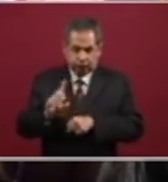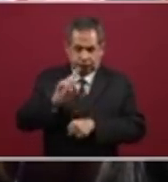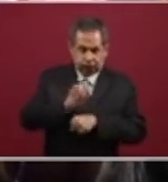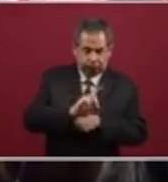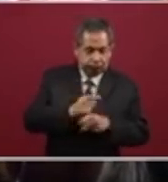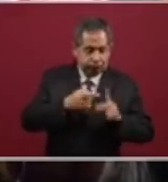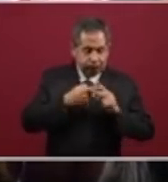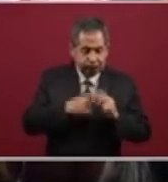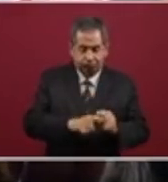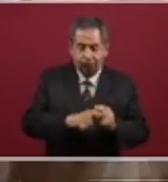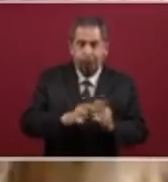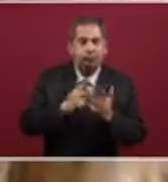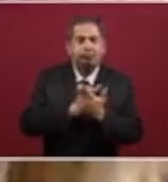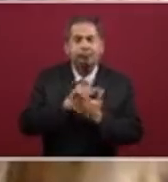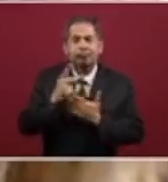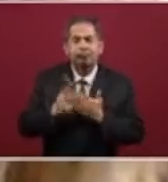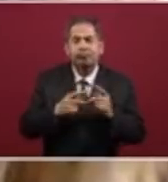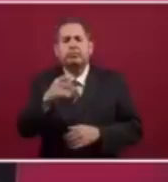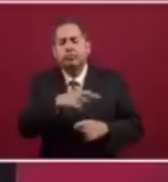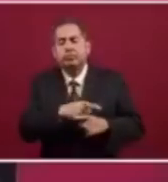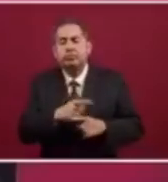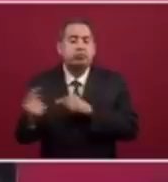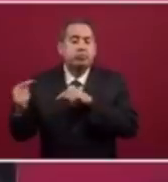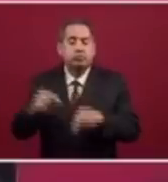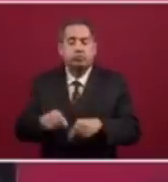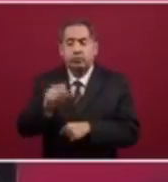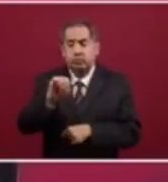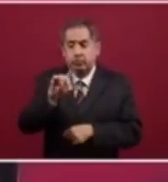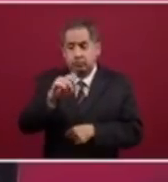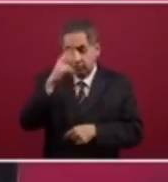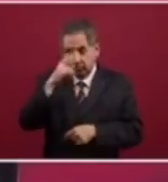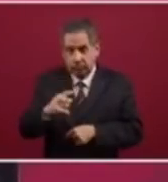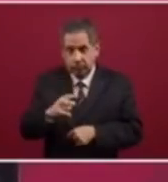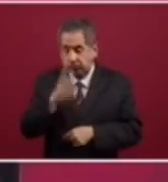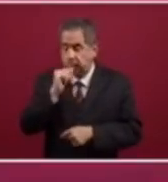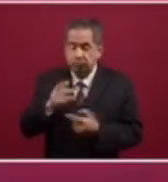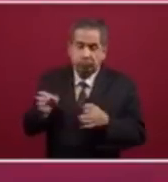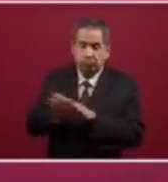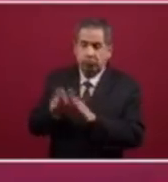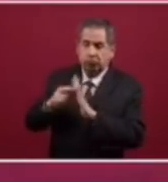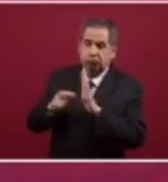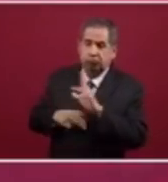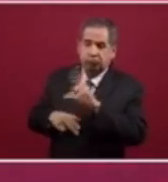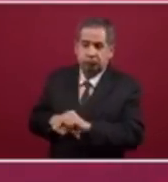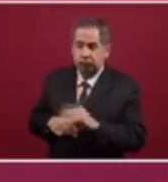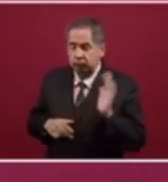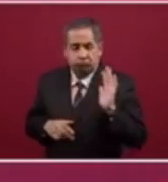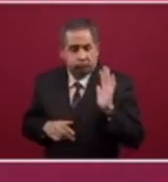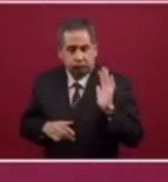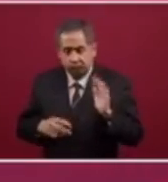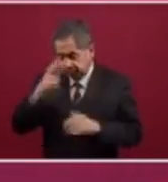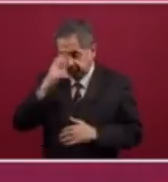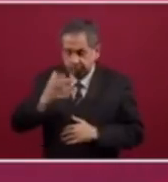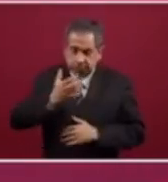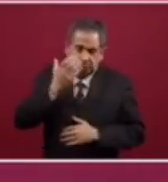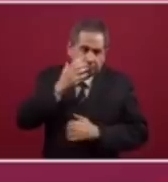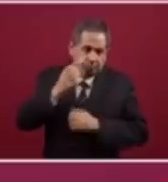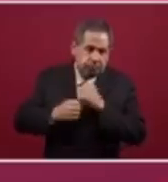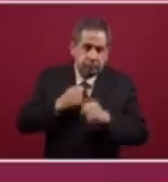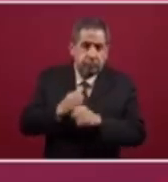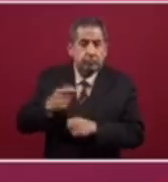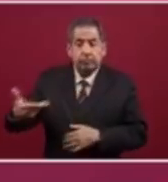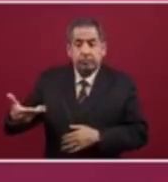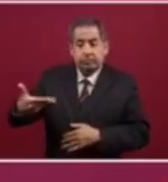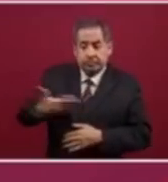las solicitudes de asilo que sean recibidas. Pues el asilo no lo vamos a restringir. México tiene una gran tradición de asilo. Si una persona nos